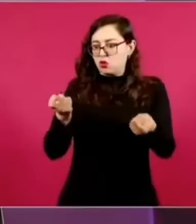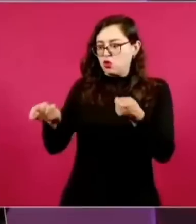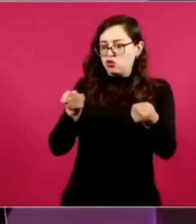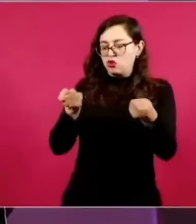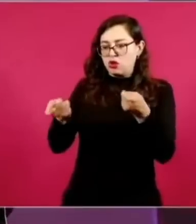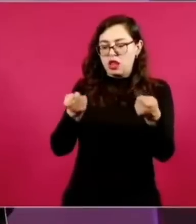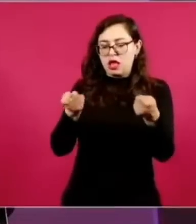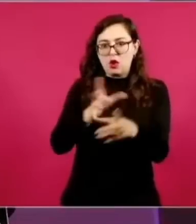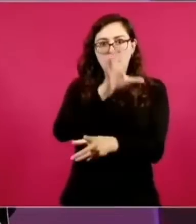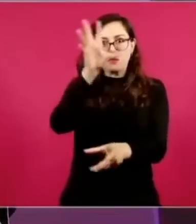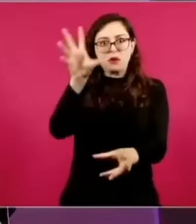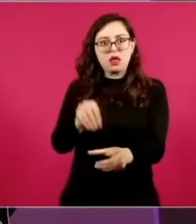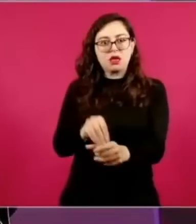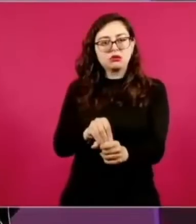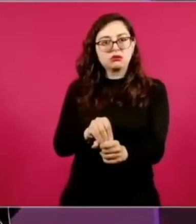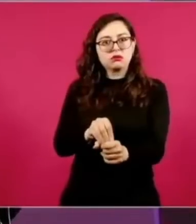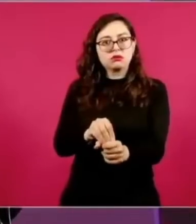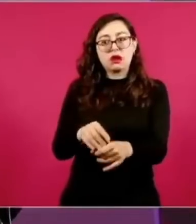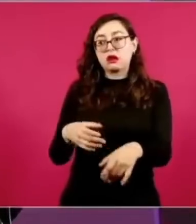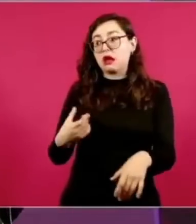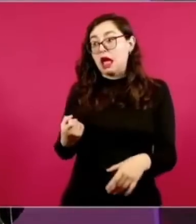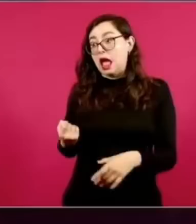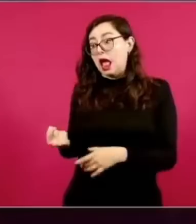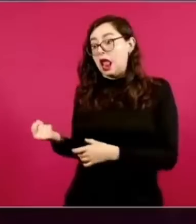honrosas excepciones